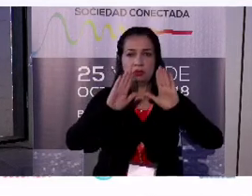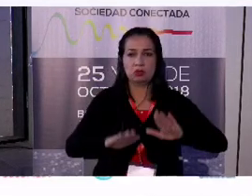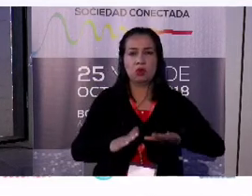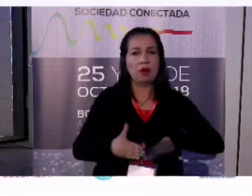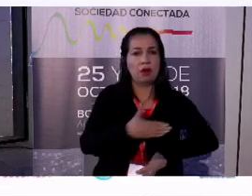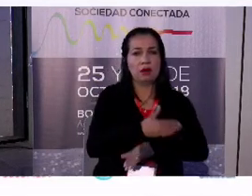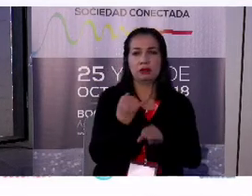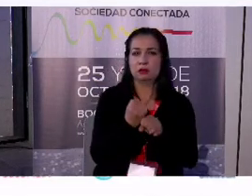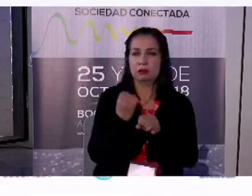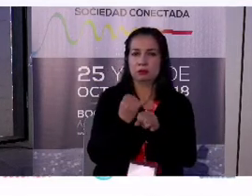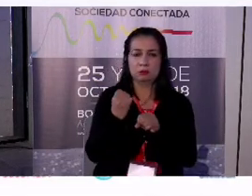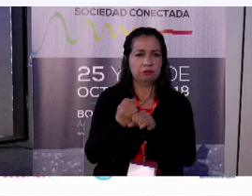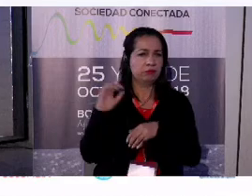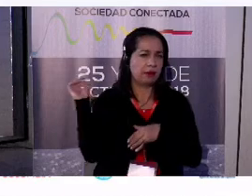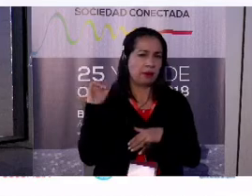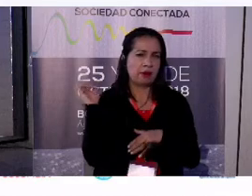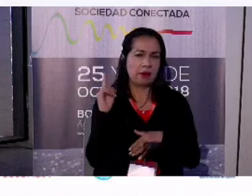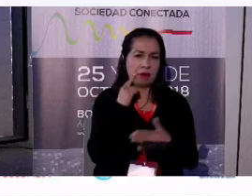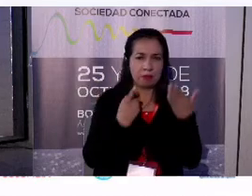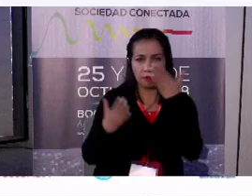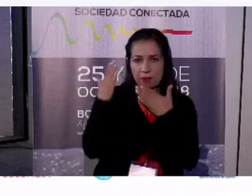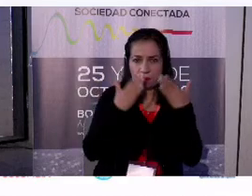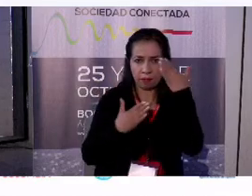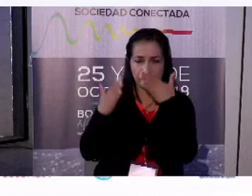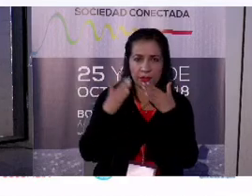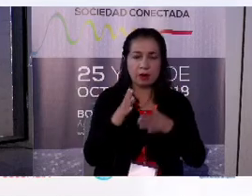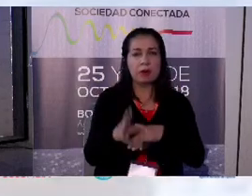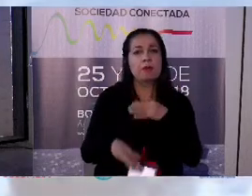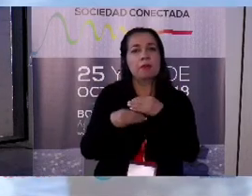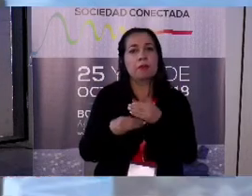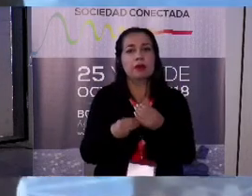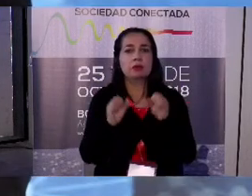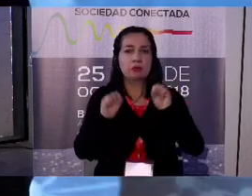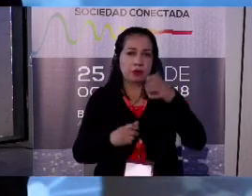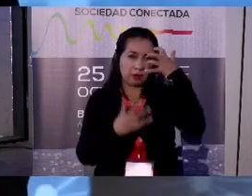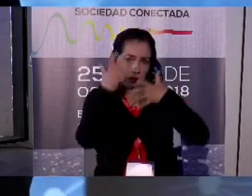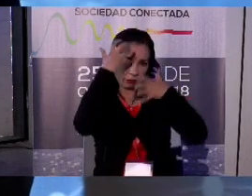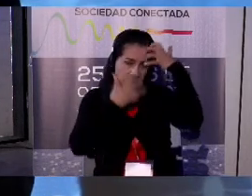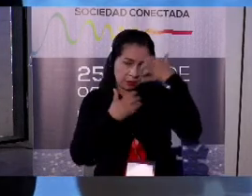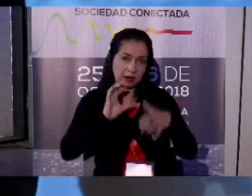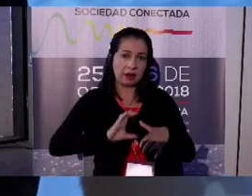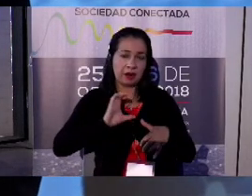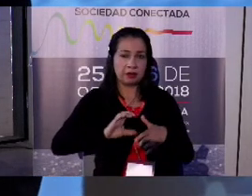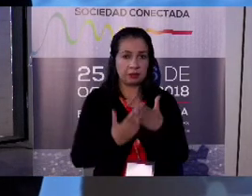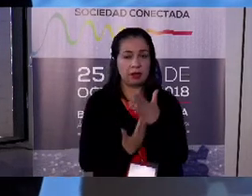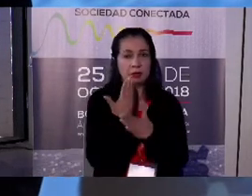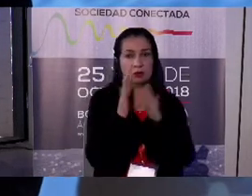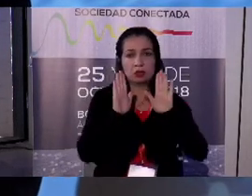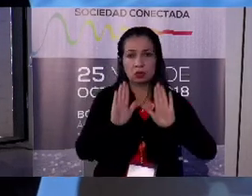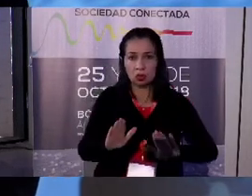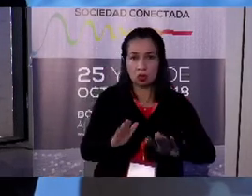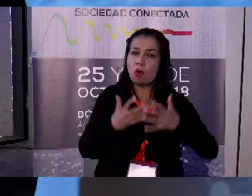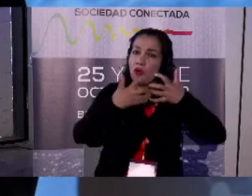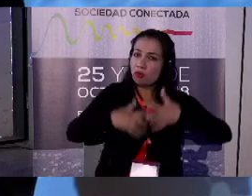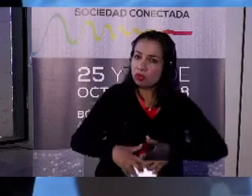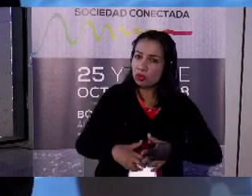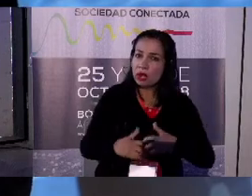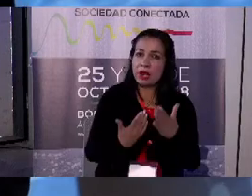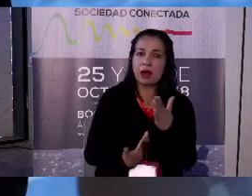muchos años con simulaciones y también podemos evaluar nuevas características una